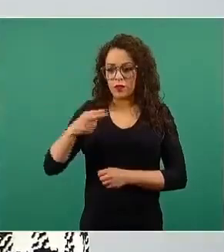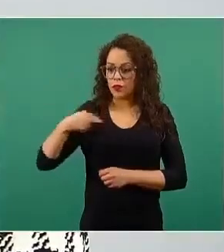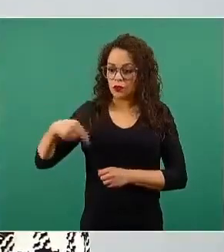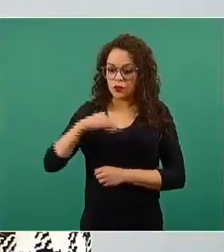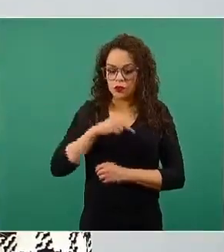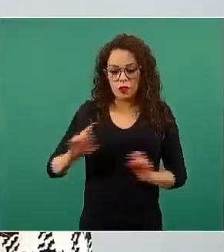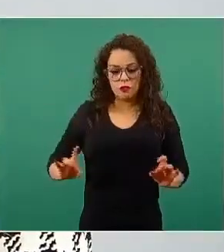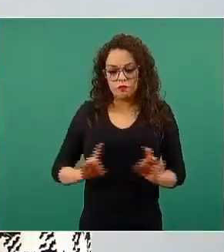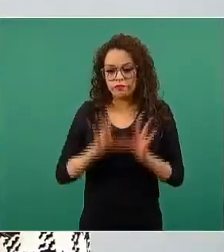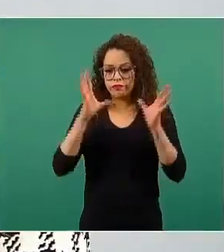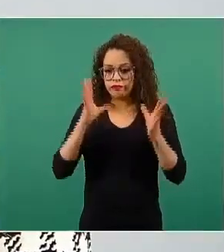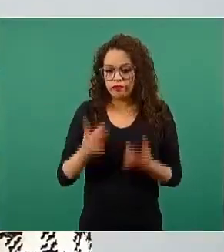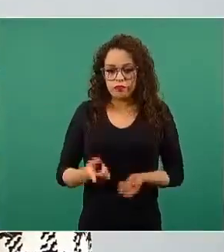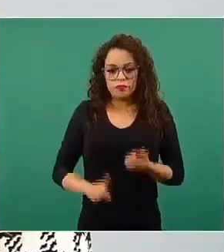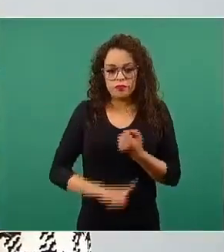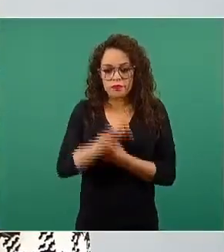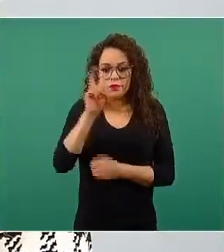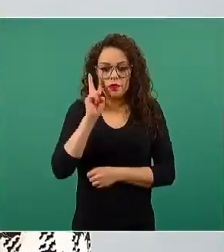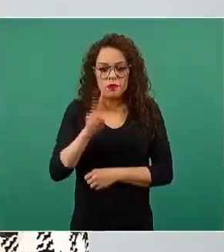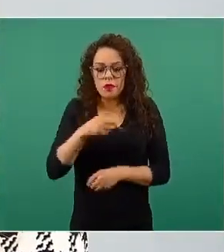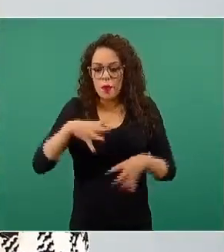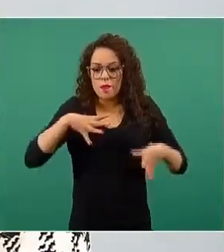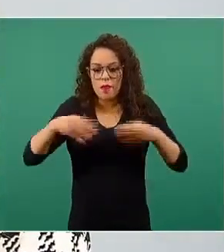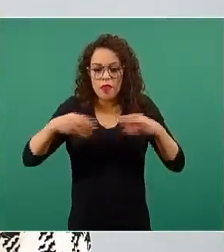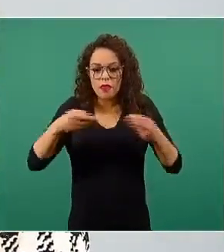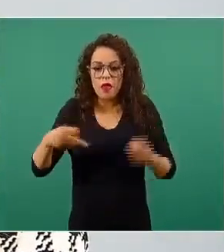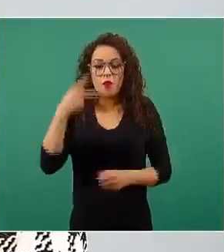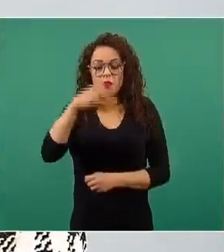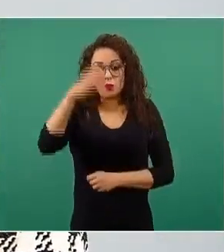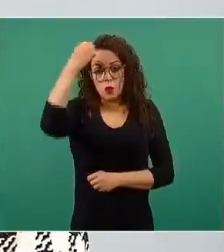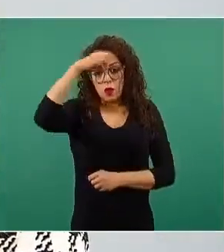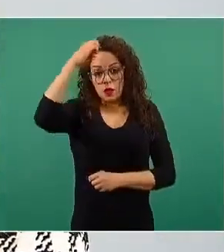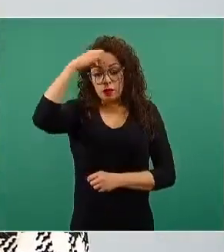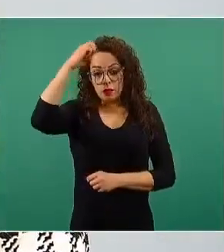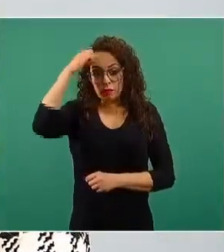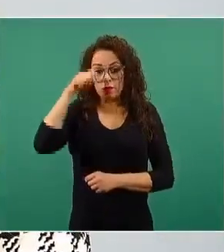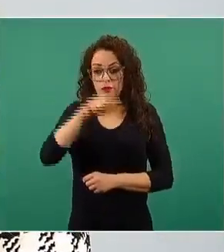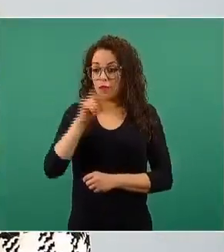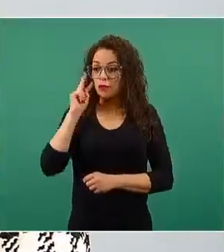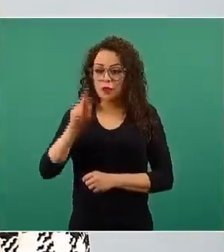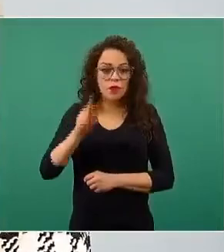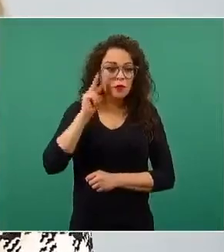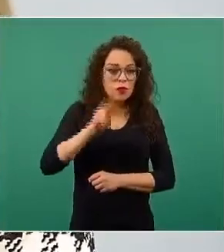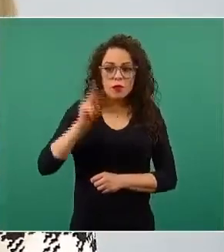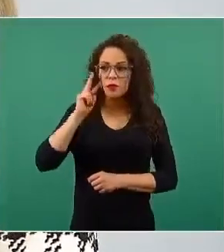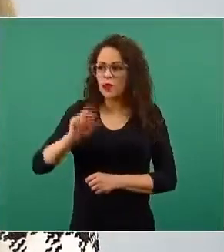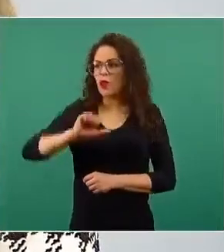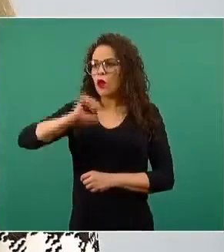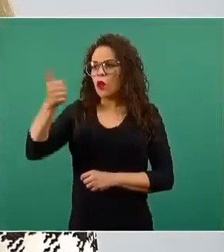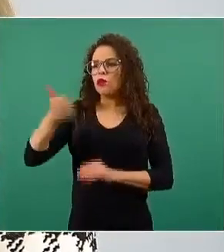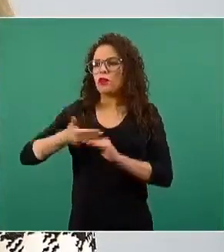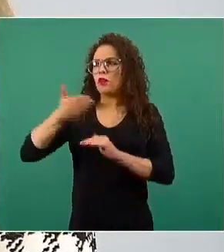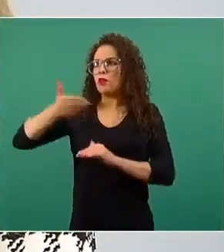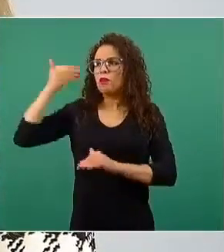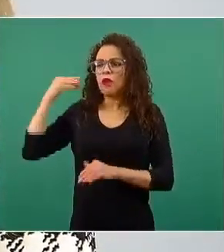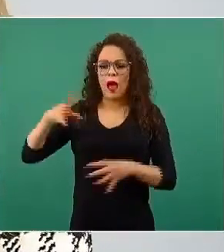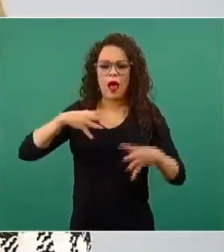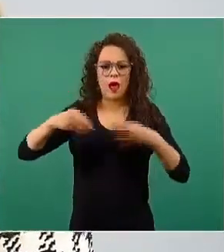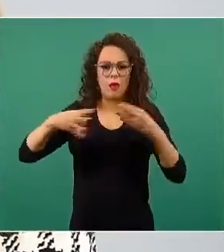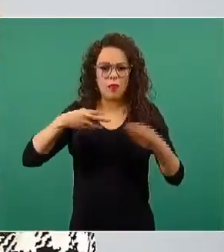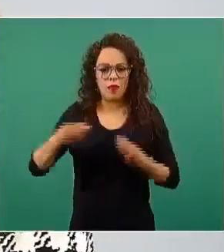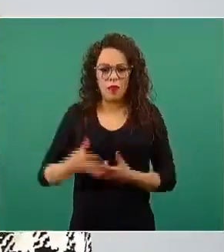a la pandemia, y en base a las experiencias y a lo que vivió en otras epidemias, en otros brotes,